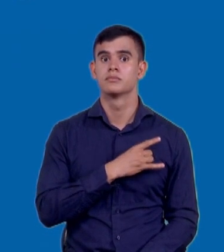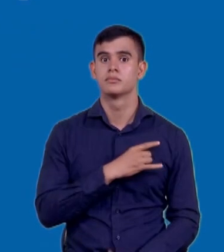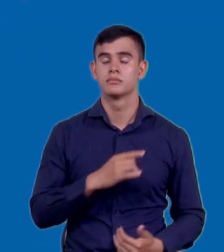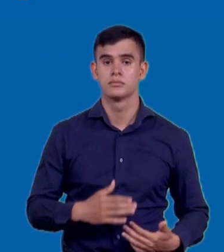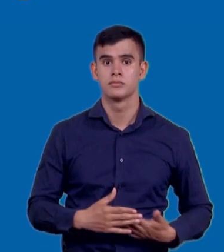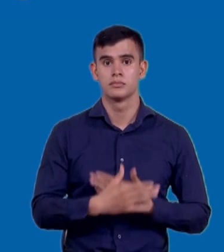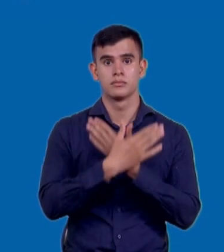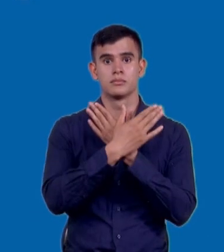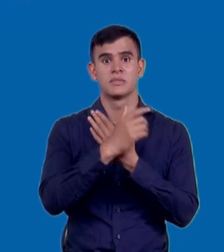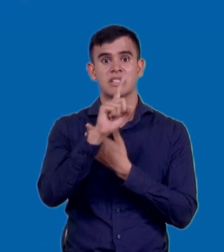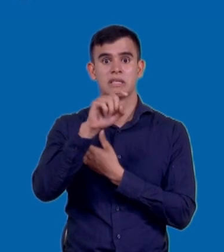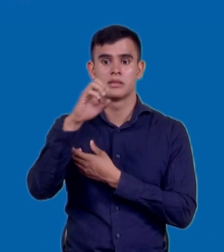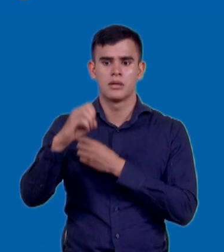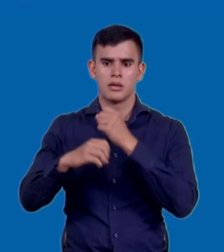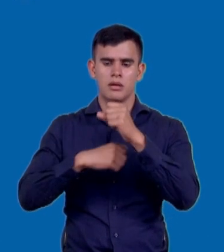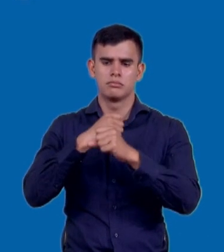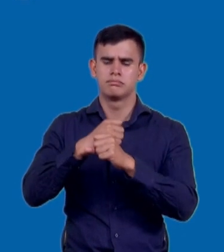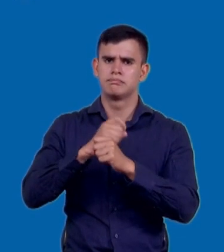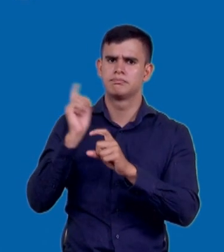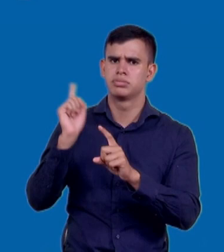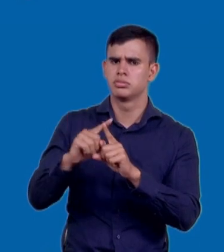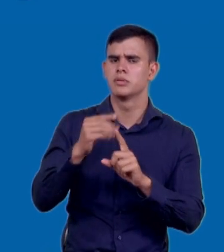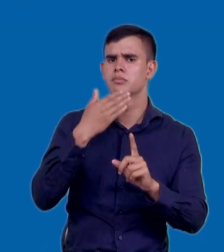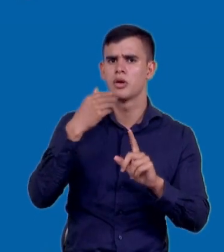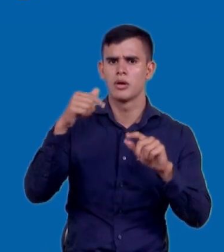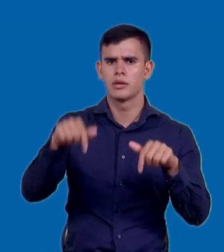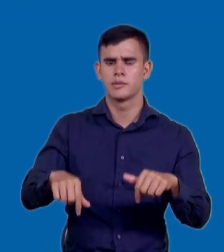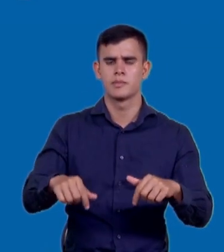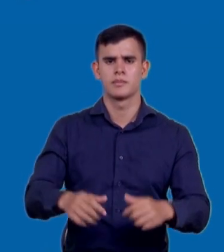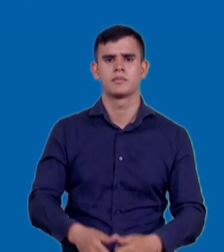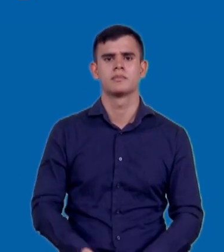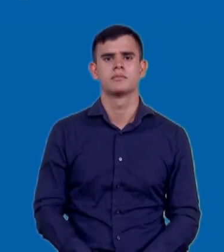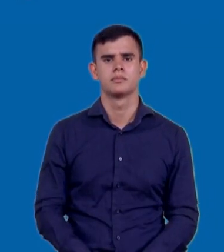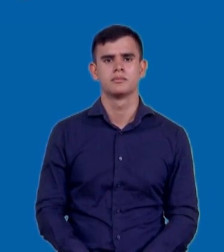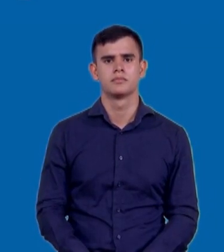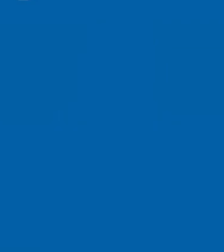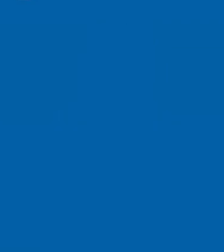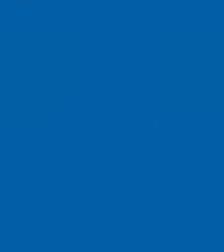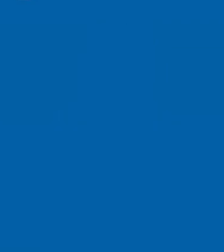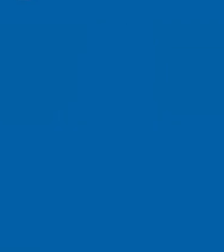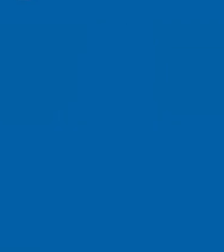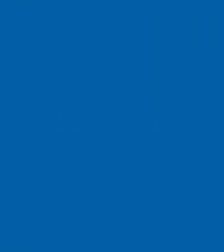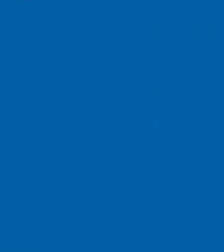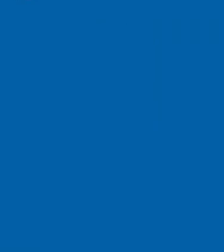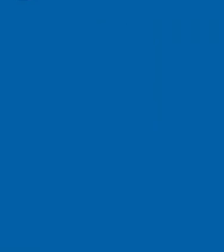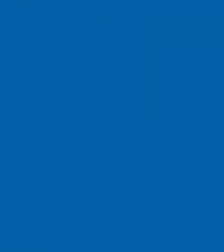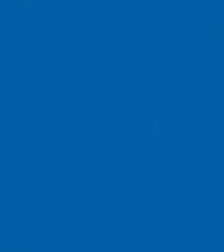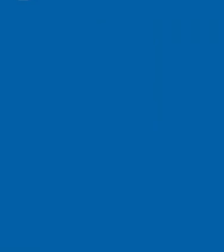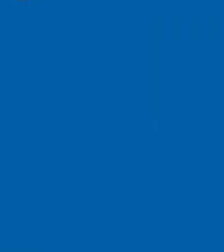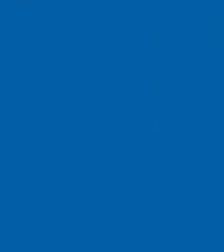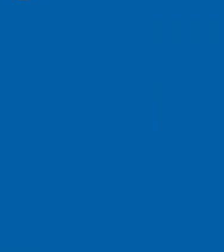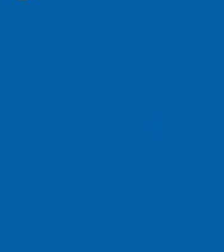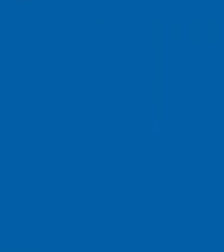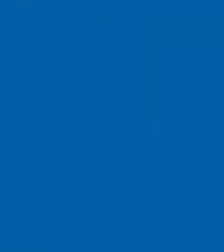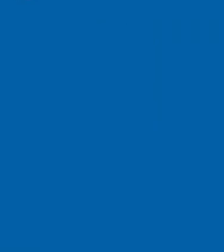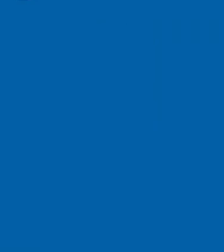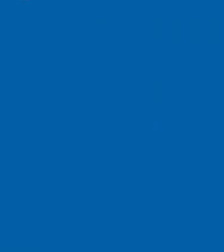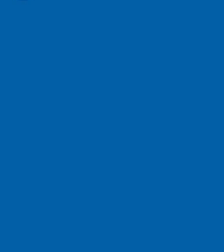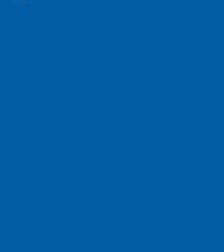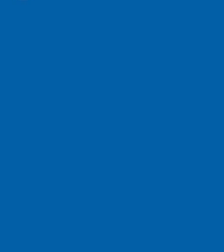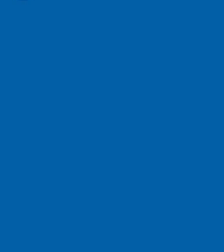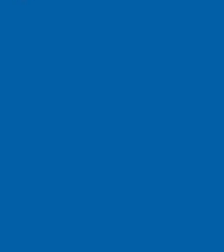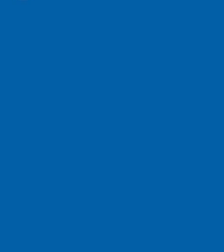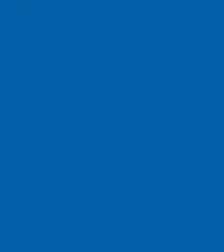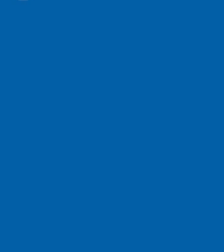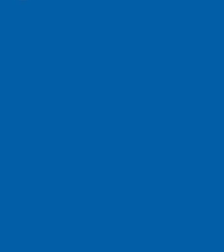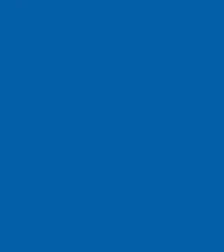posgrados.usc.edu.co. Universidad Santiago de Cali, 60 años, siendo los mejores. Institución sujeta a inspección y vigilancia por el Ministerio